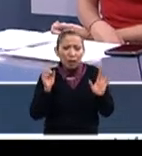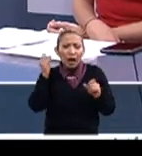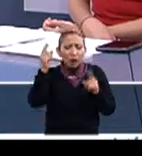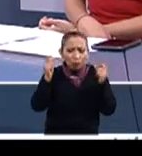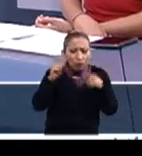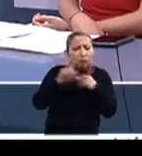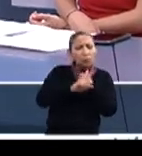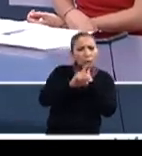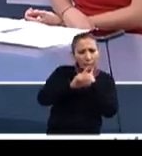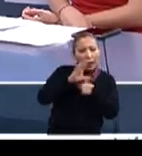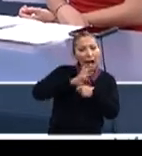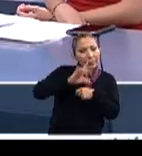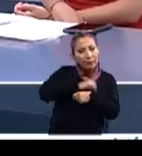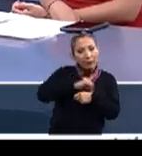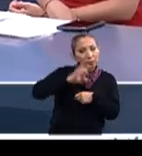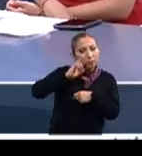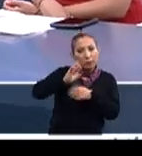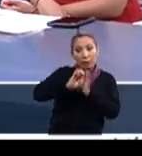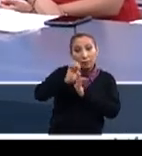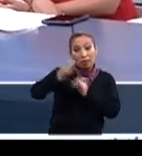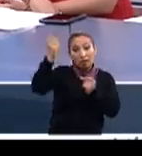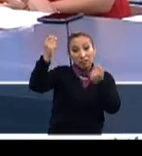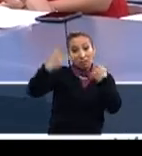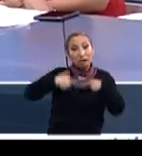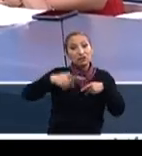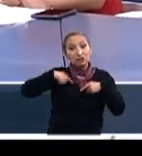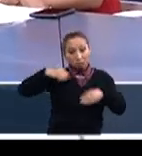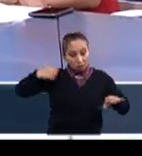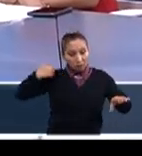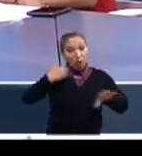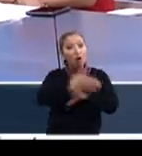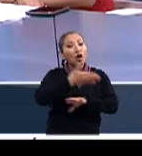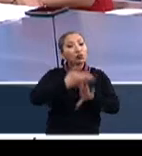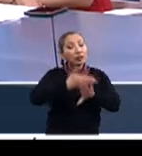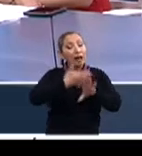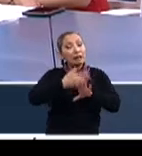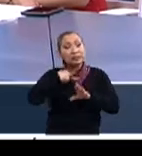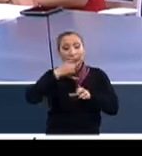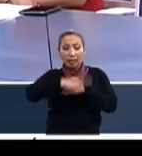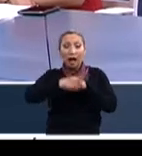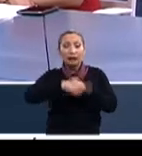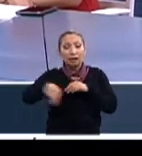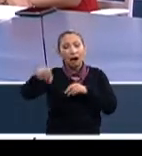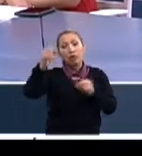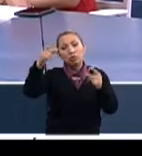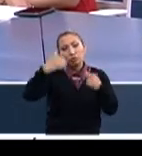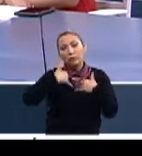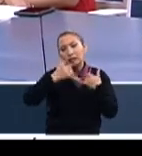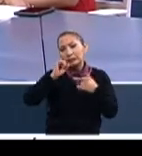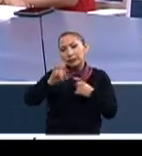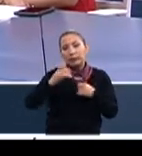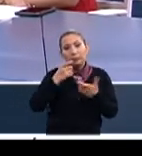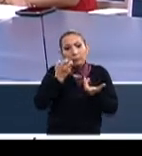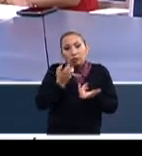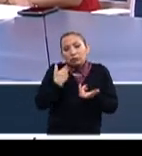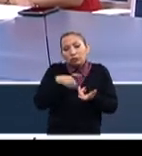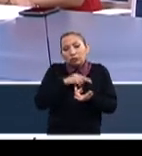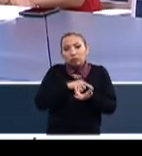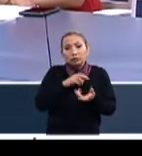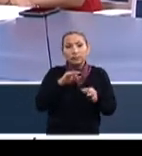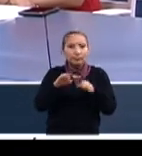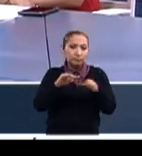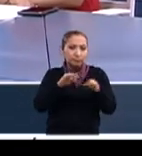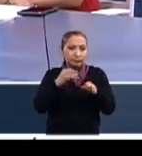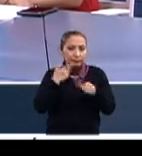varios problemas también que tenemos que enfrentar, ¿no? Que hay gente que sí agrede, que sí afecta, que sí daña, y que bueno, pues estamos precisamente